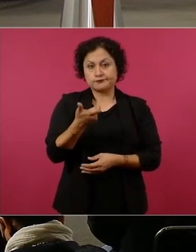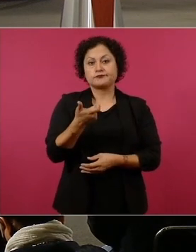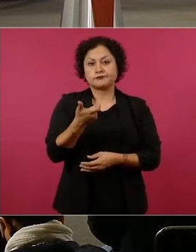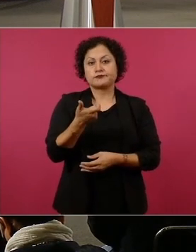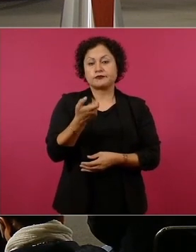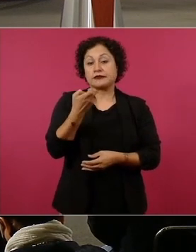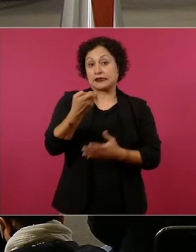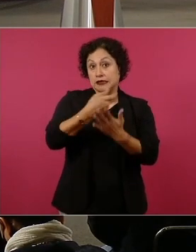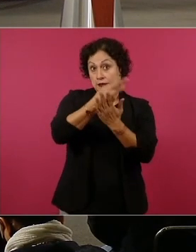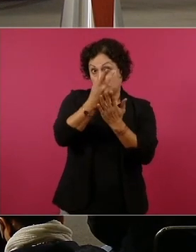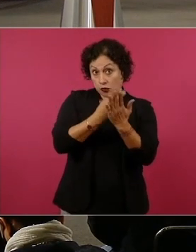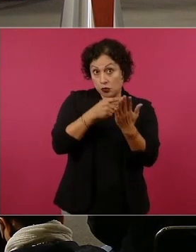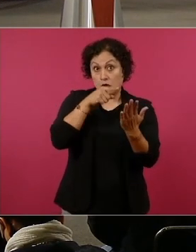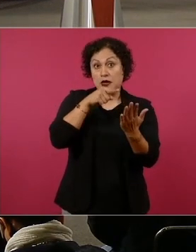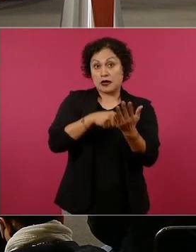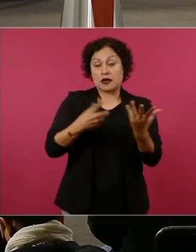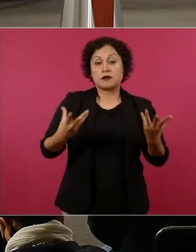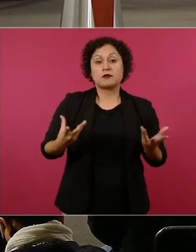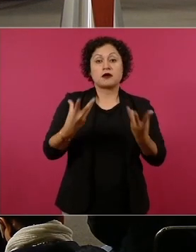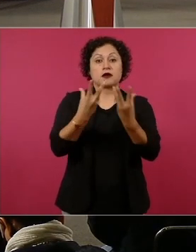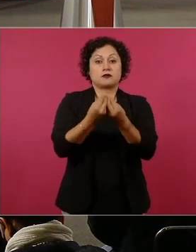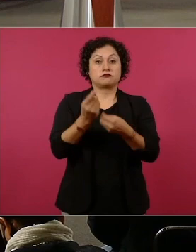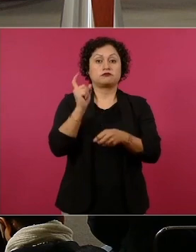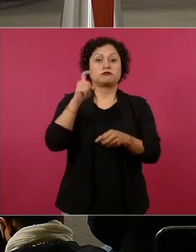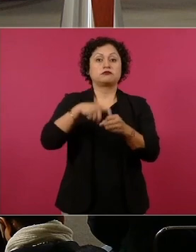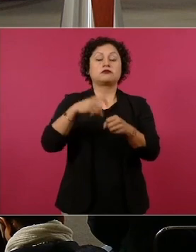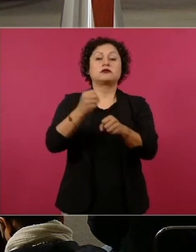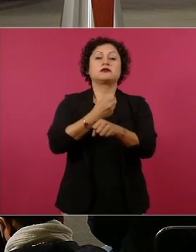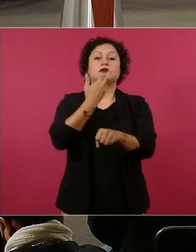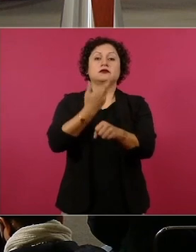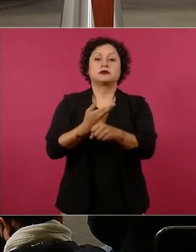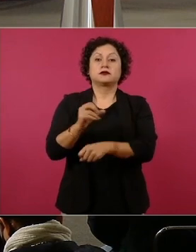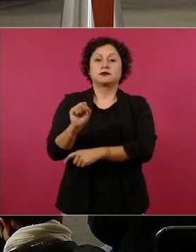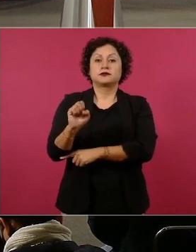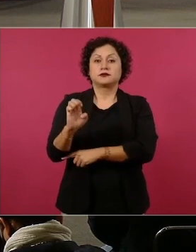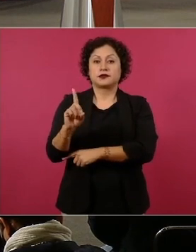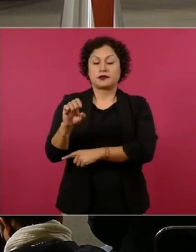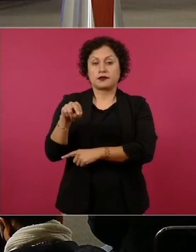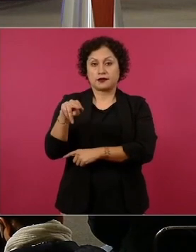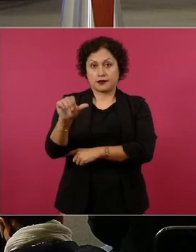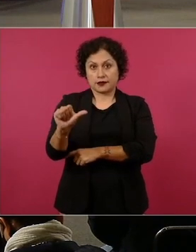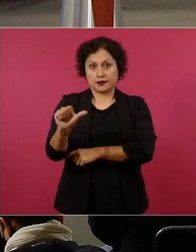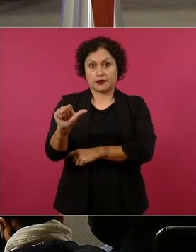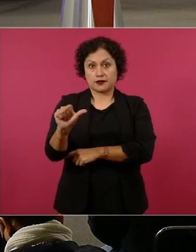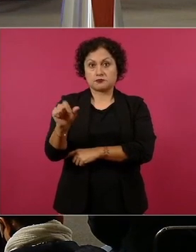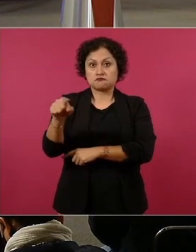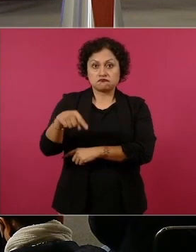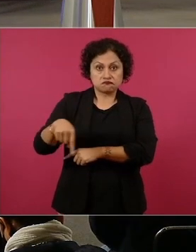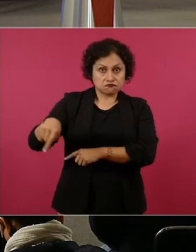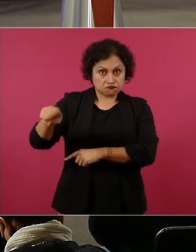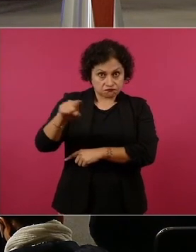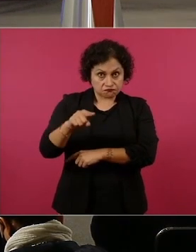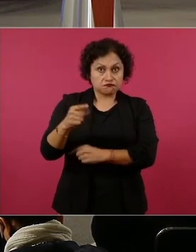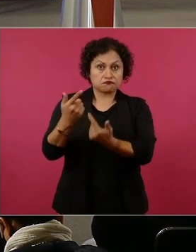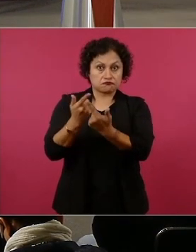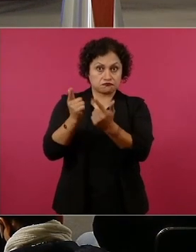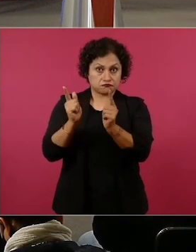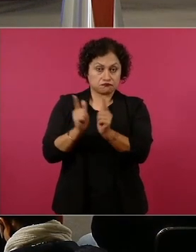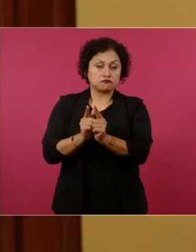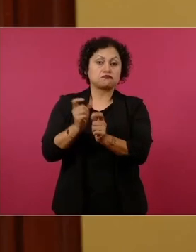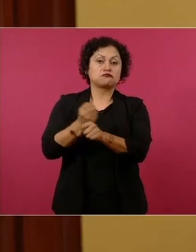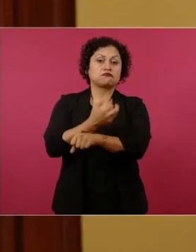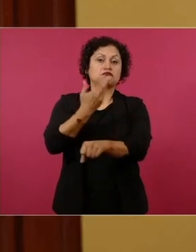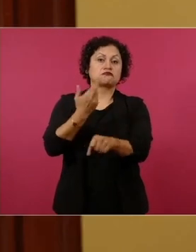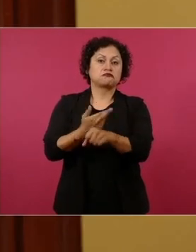realiza en conjunto con la Secretaría de la Defensa Nacional. Ellos son la entidad que tiene esa